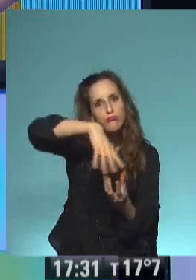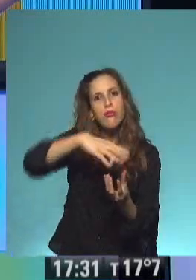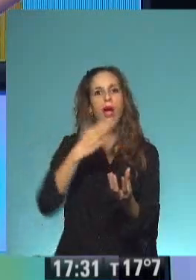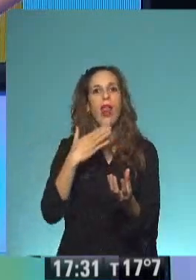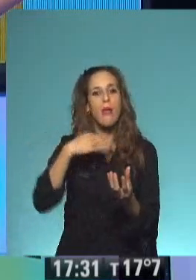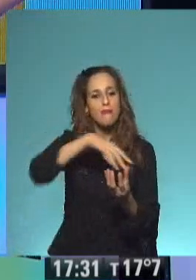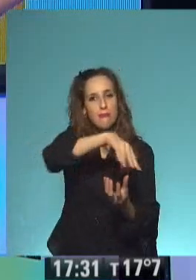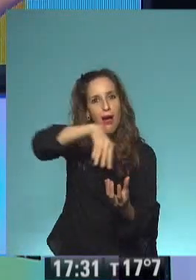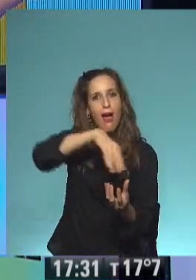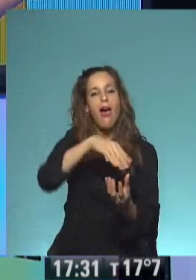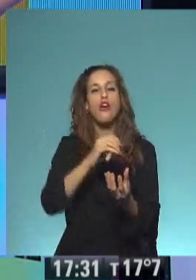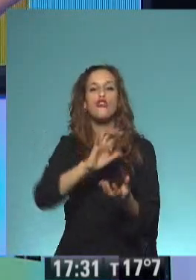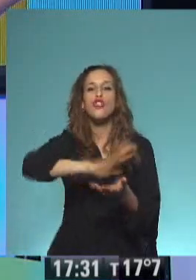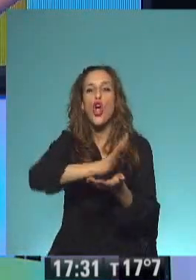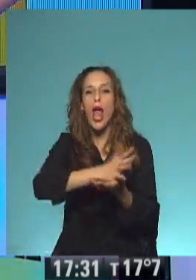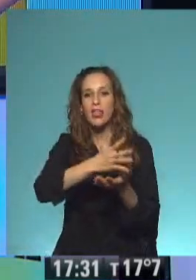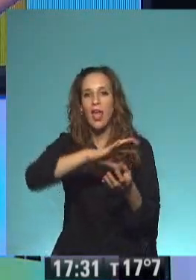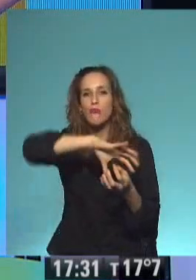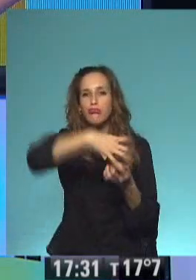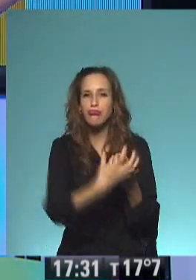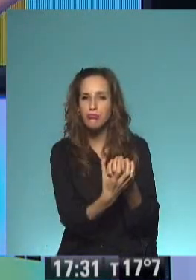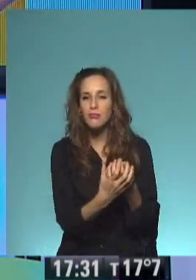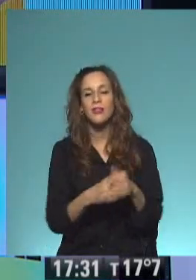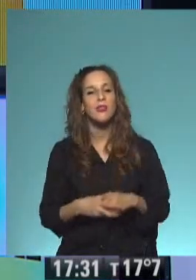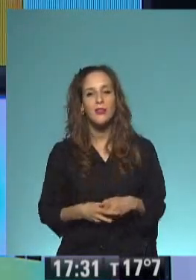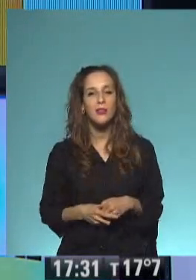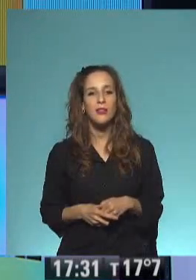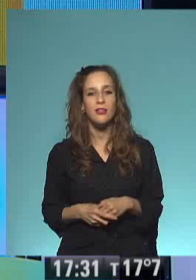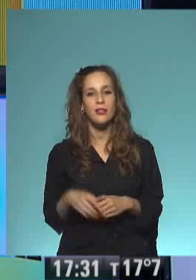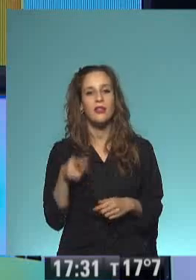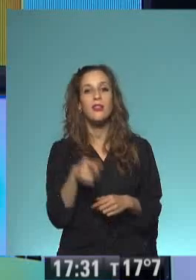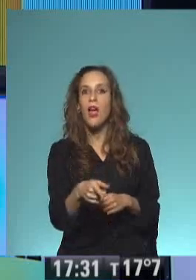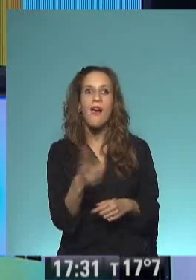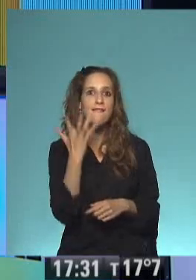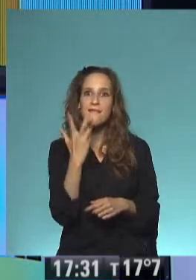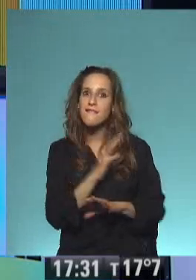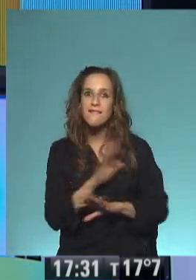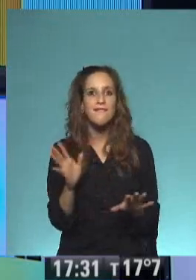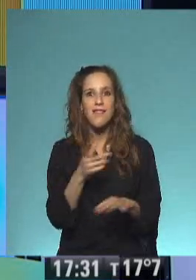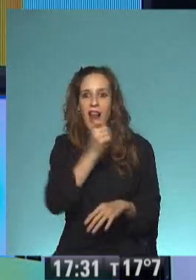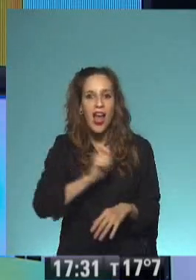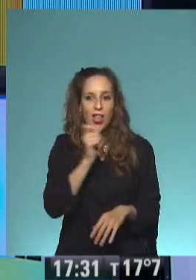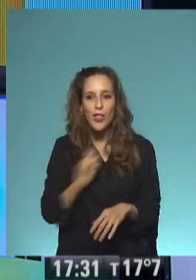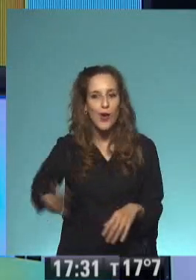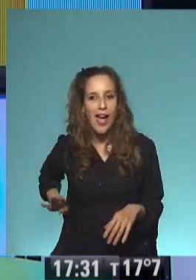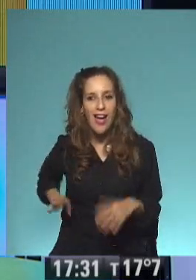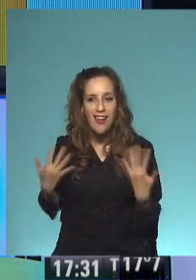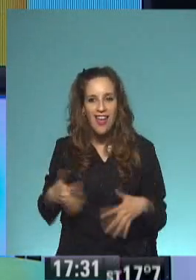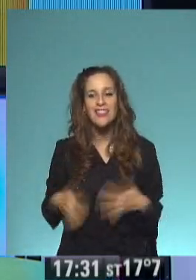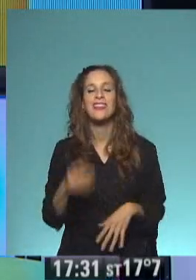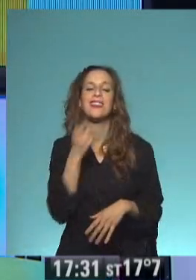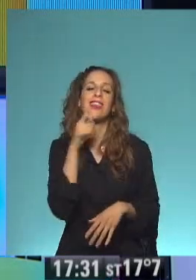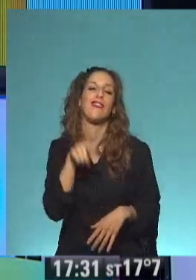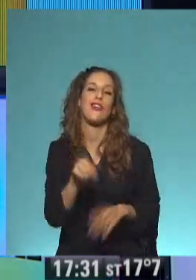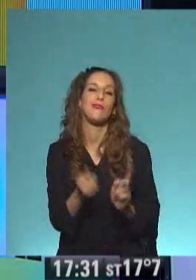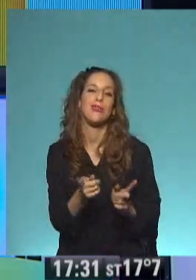estaba bañado en chocolate fundido. Ay, no, tengo unas ganas de comer ese helado. Si a ustedes les pasa algo parecido con una heladería, lo